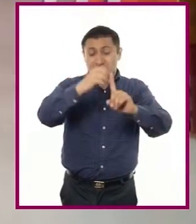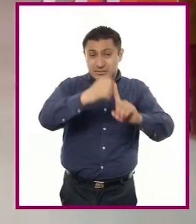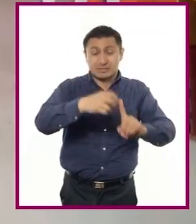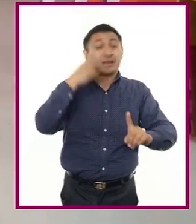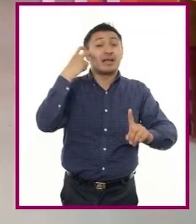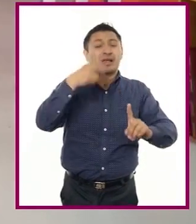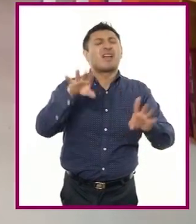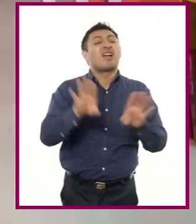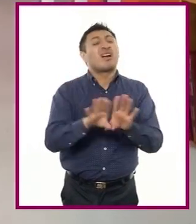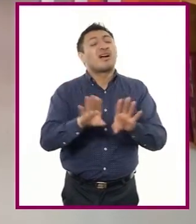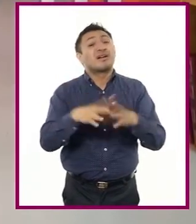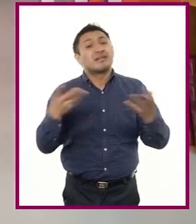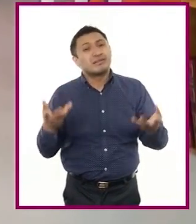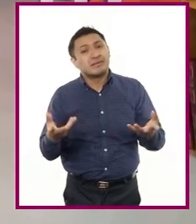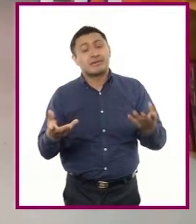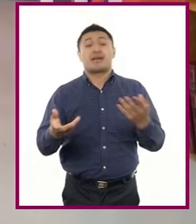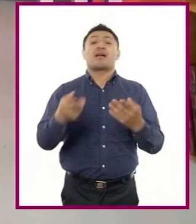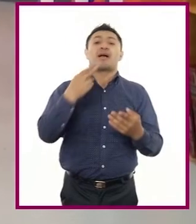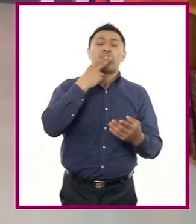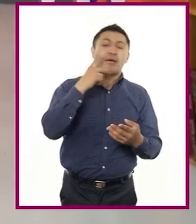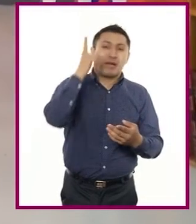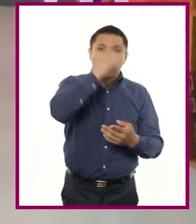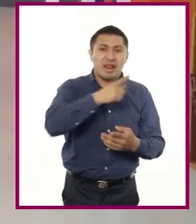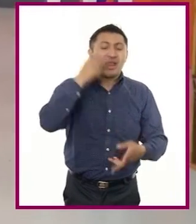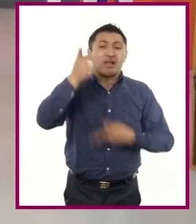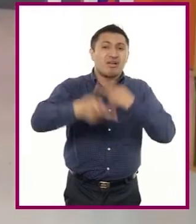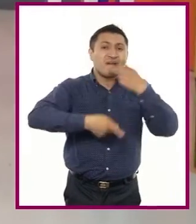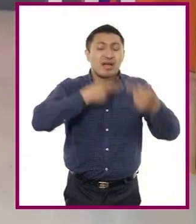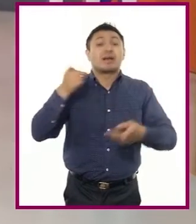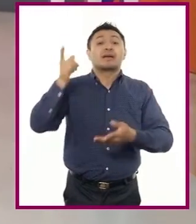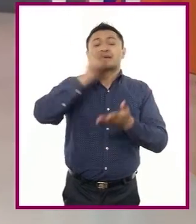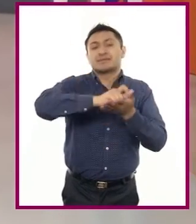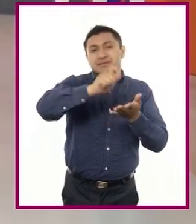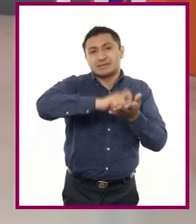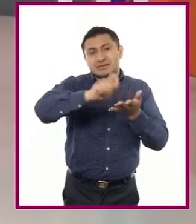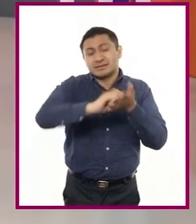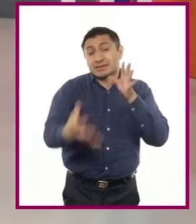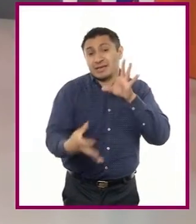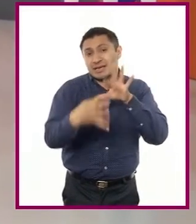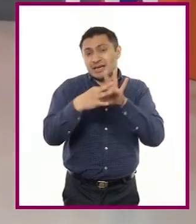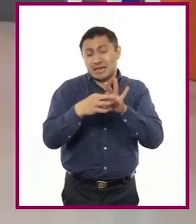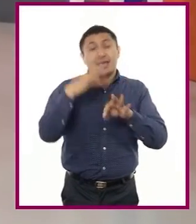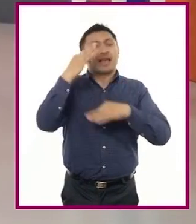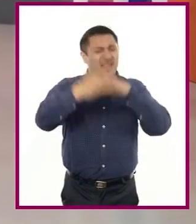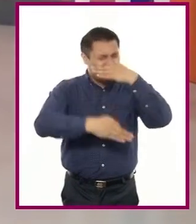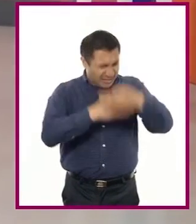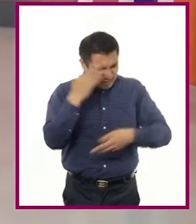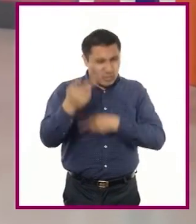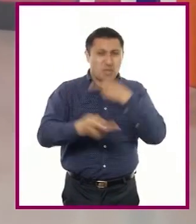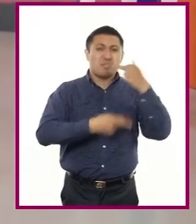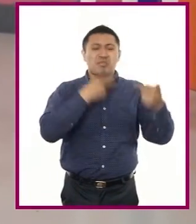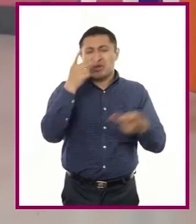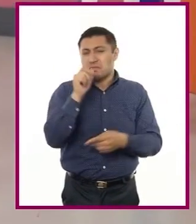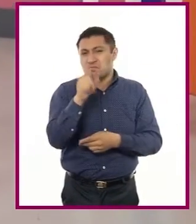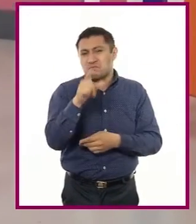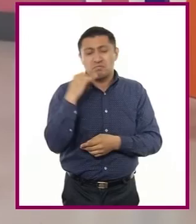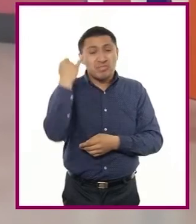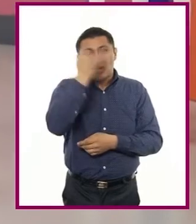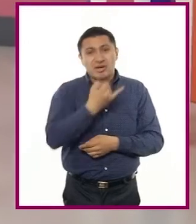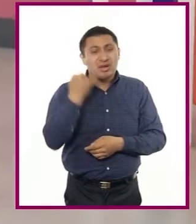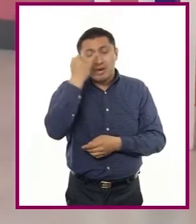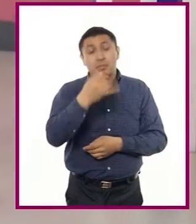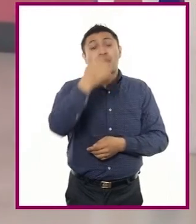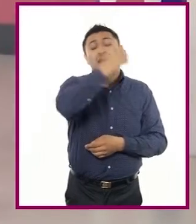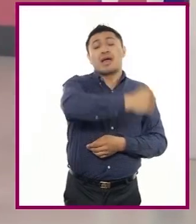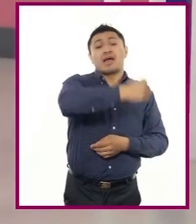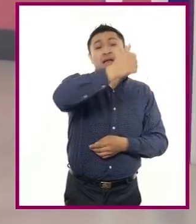logra principalmente mediante la lengua hablada y escrita. Aunque todos hablemos el mismo idioma,